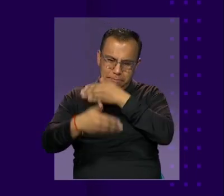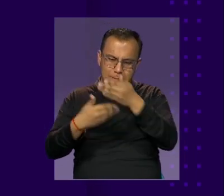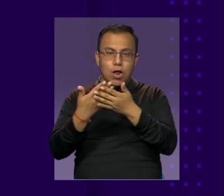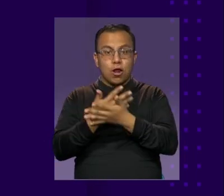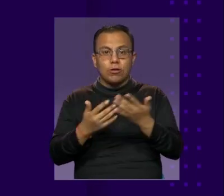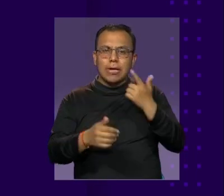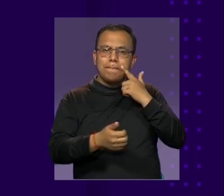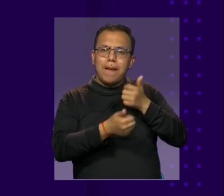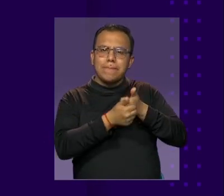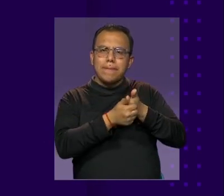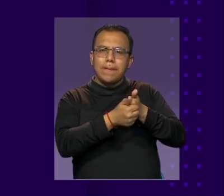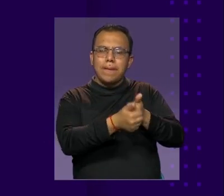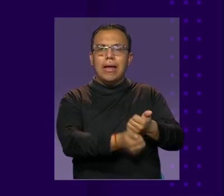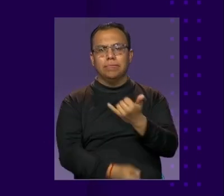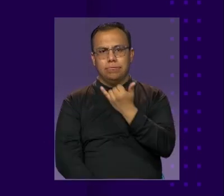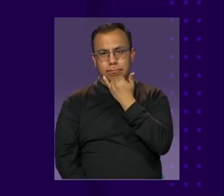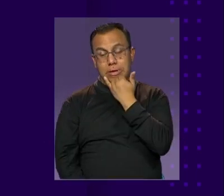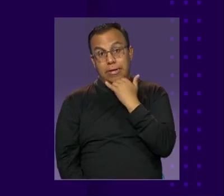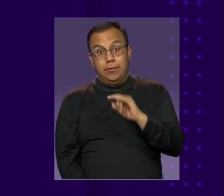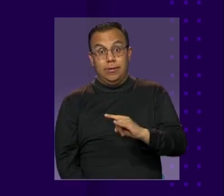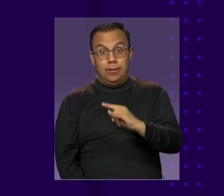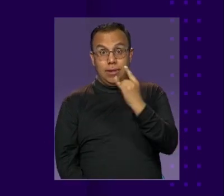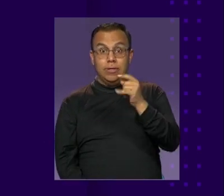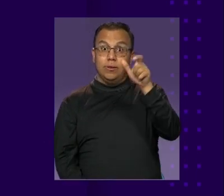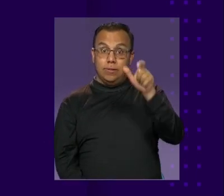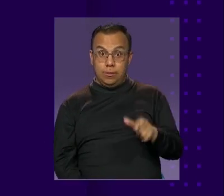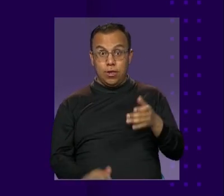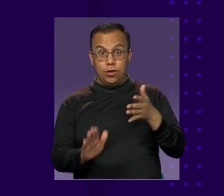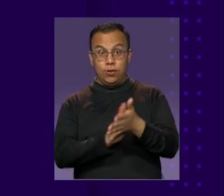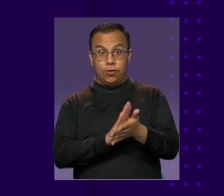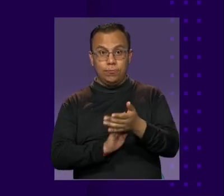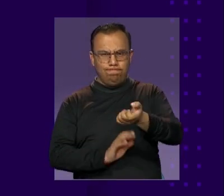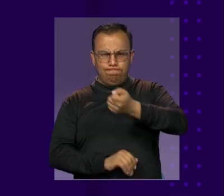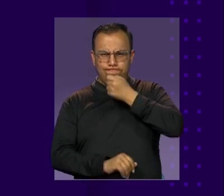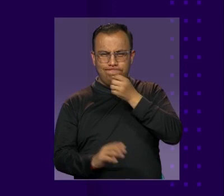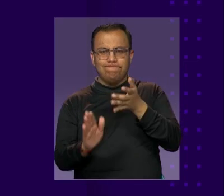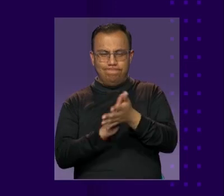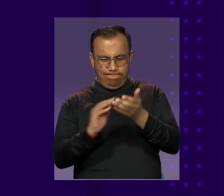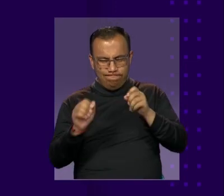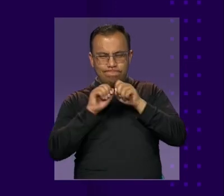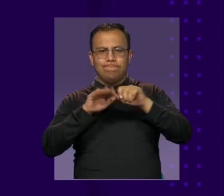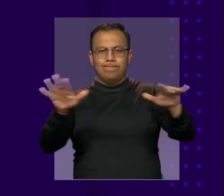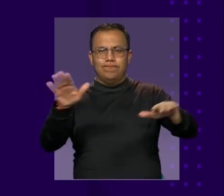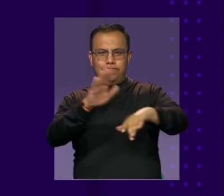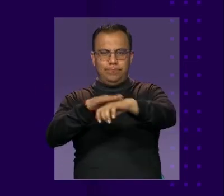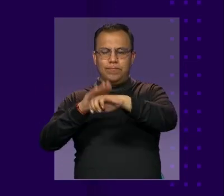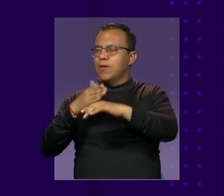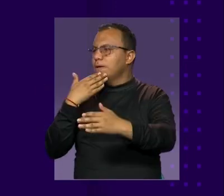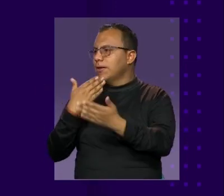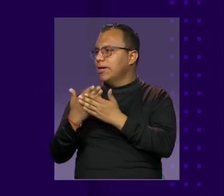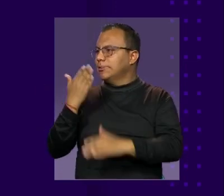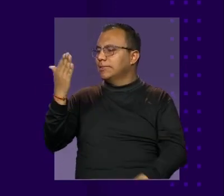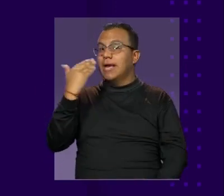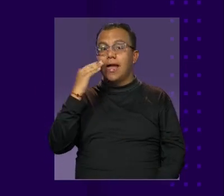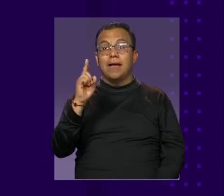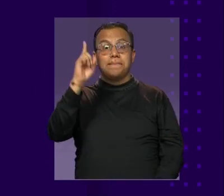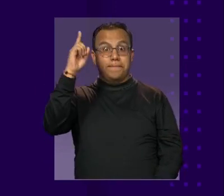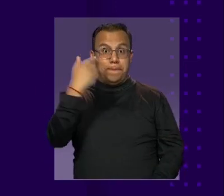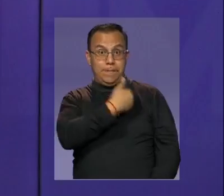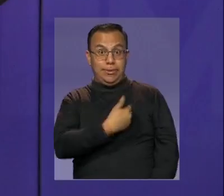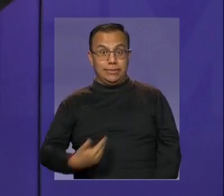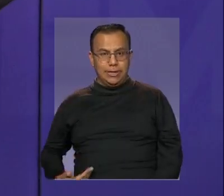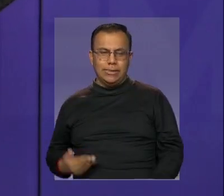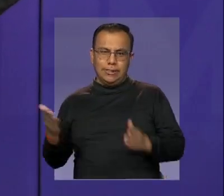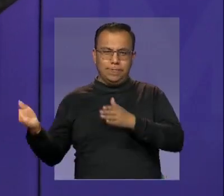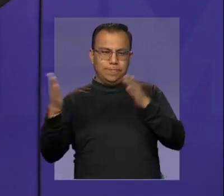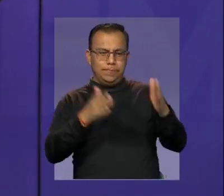haciéndole seguimiento a lo que suceda, y en dado caso de tener noticia de última hora, por supuesto, la compartiremos con ustedes. Le agradecemos también a la presidenta y vamos a ir